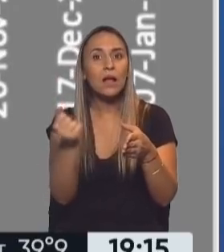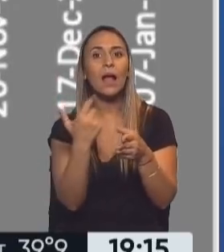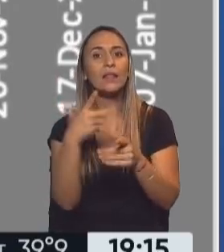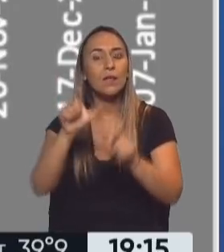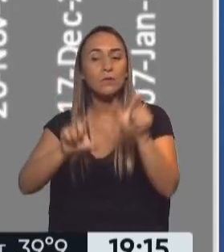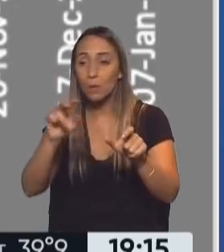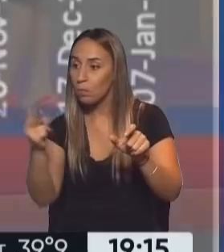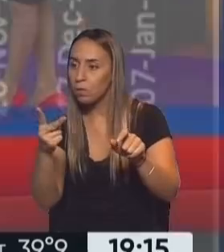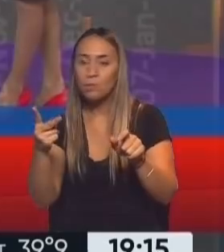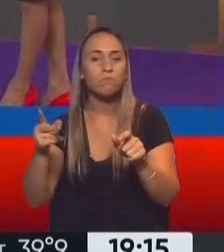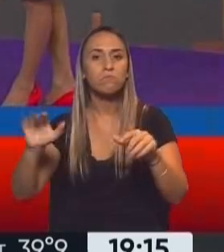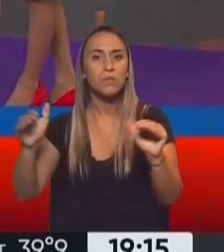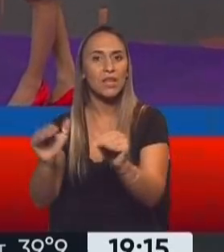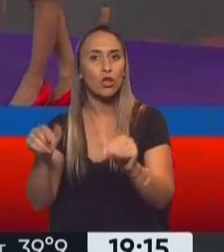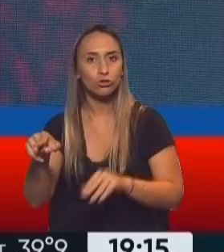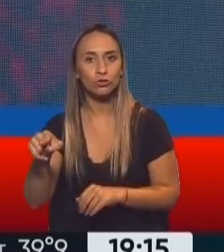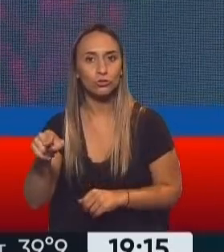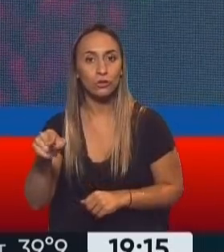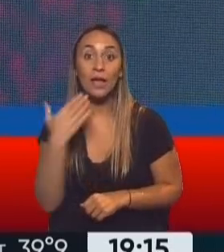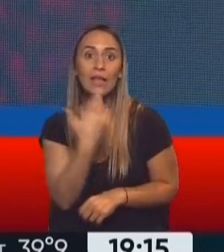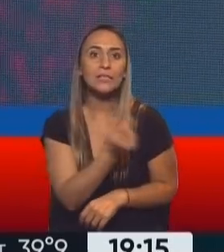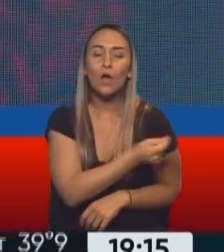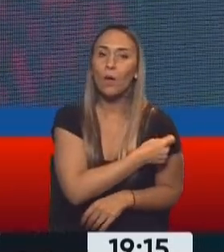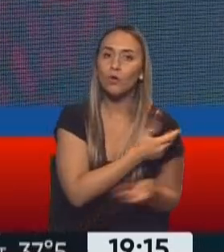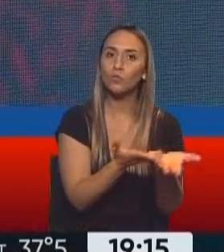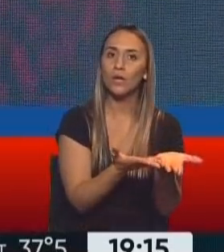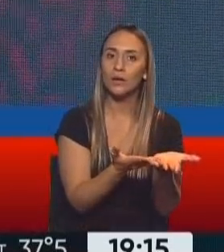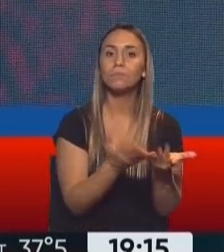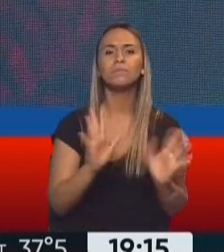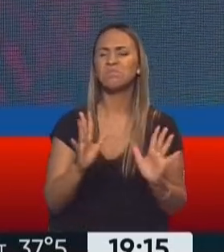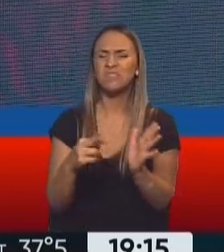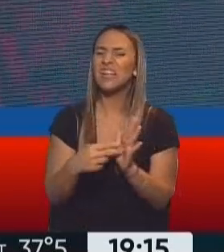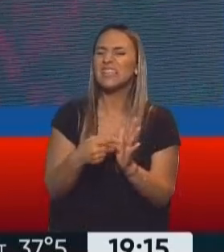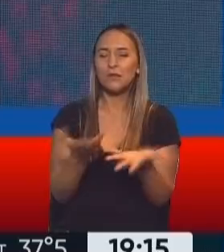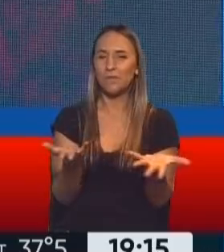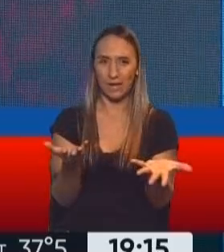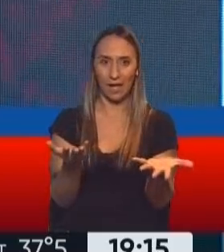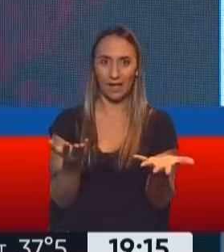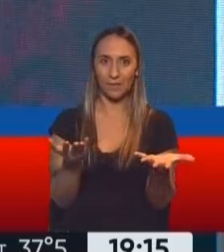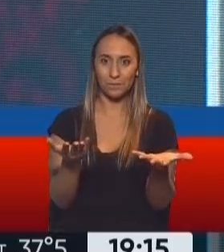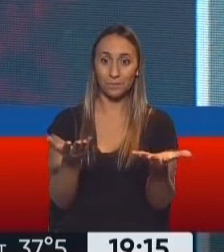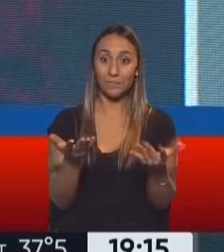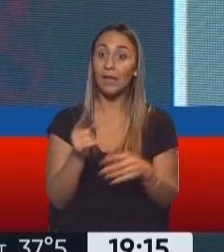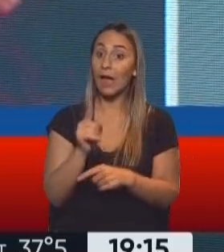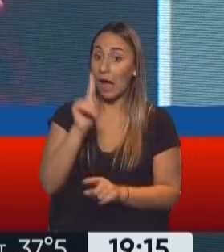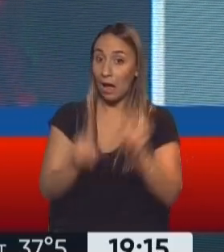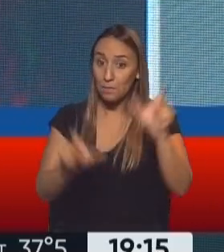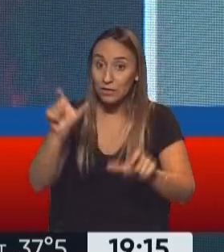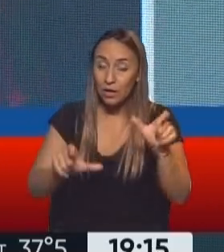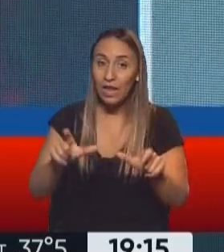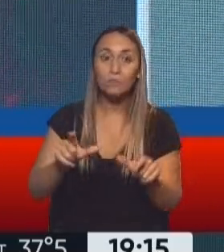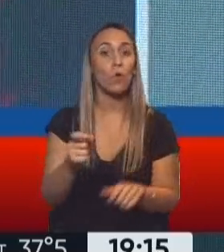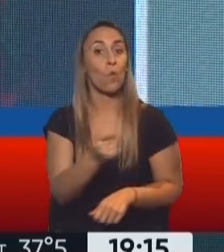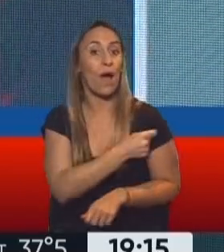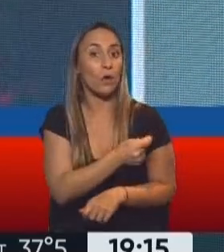vacunados en forma completa con Sinovac. ¿Qué nos quiere decir esto? ¿Qué mensajito tira esto? Que aquel que recibe la vacuna